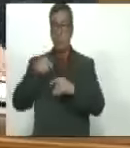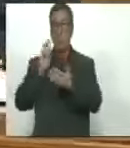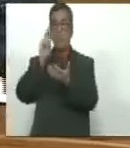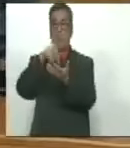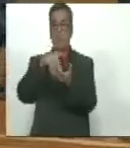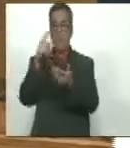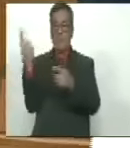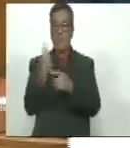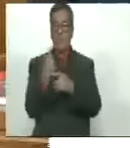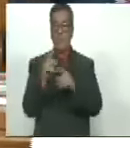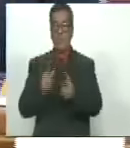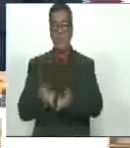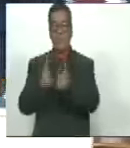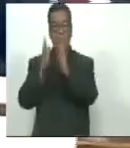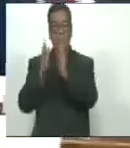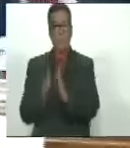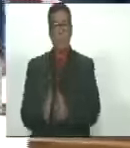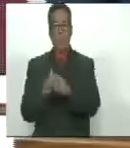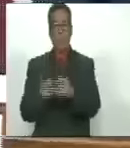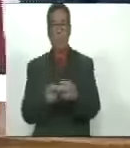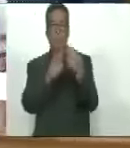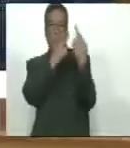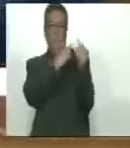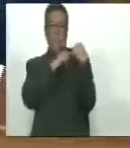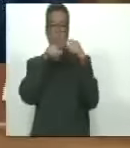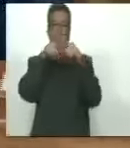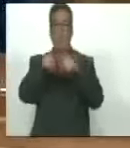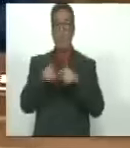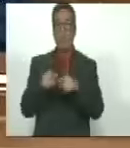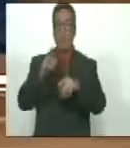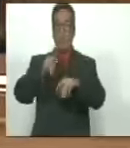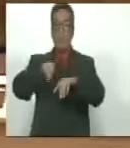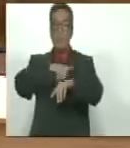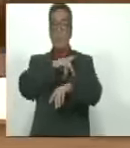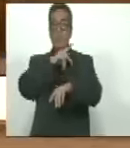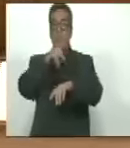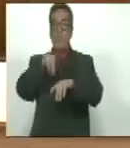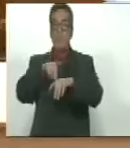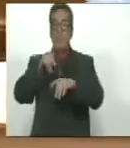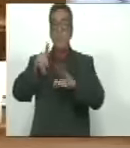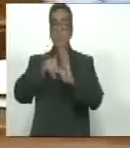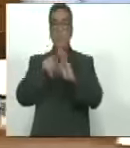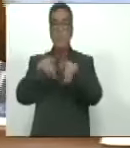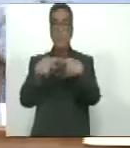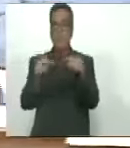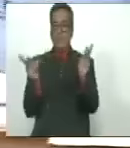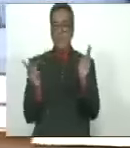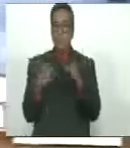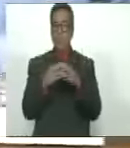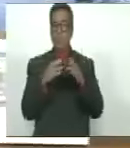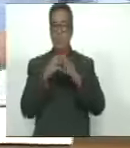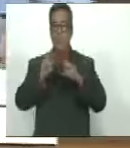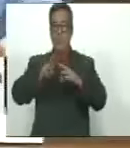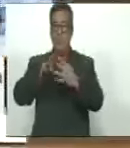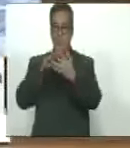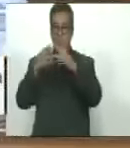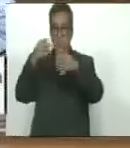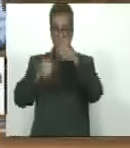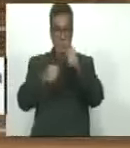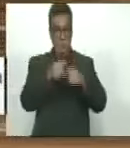presencia de las autoridades y representantes de los poderes públicos, comuneros y poder